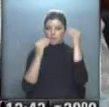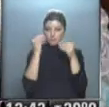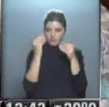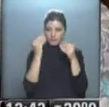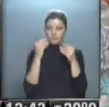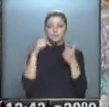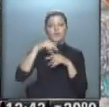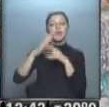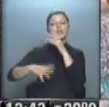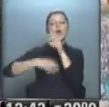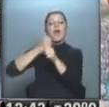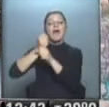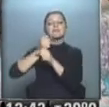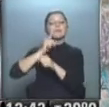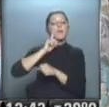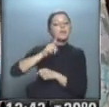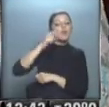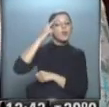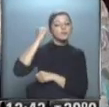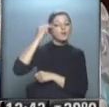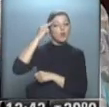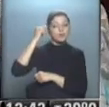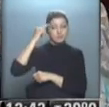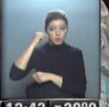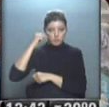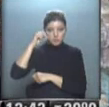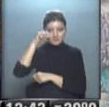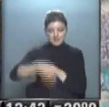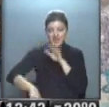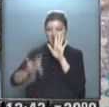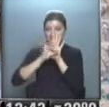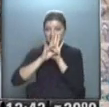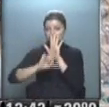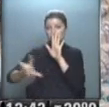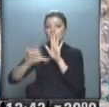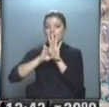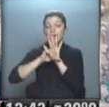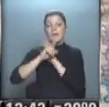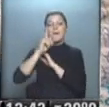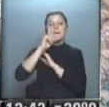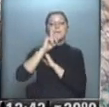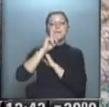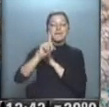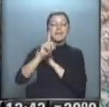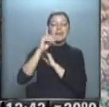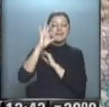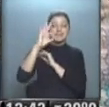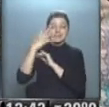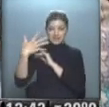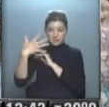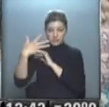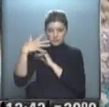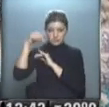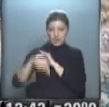duró hasta el año 1999, donde se dicta el decreto ley 1005, que es